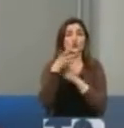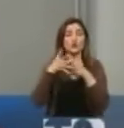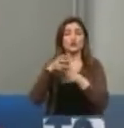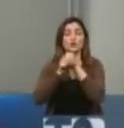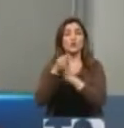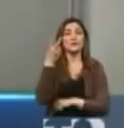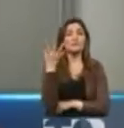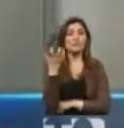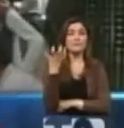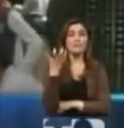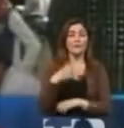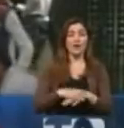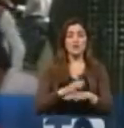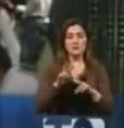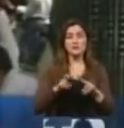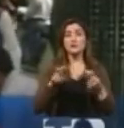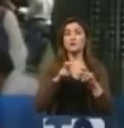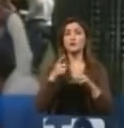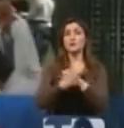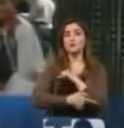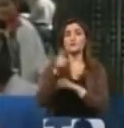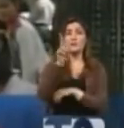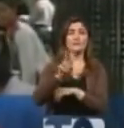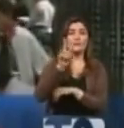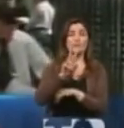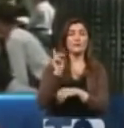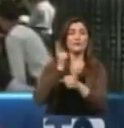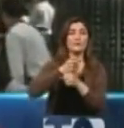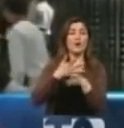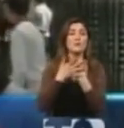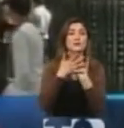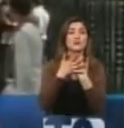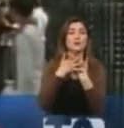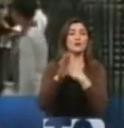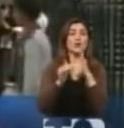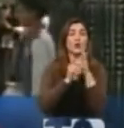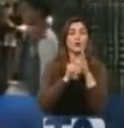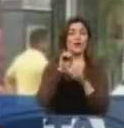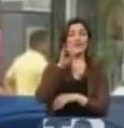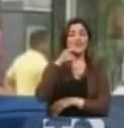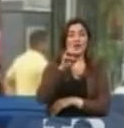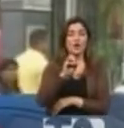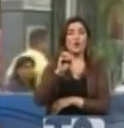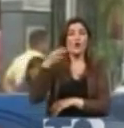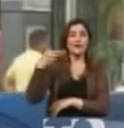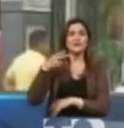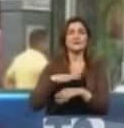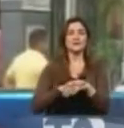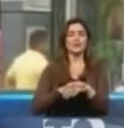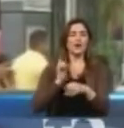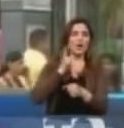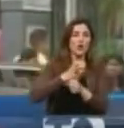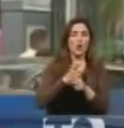2015. La auditoría de formulación de cargos se efectuó este viernes y también se dictó prisión preventiva en contra de Diego H. y se dispuso medidas